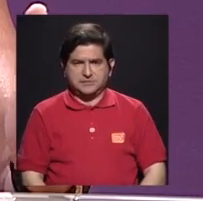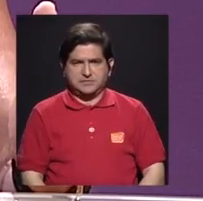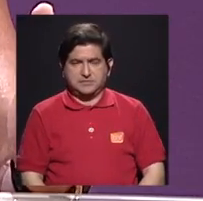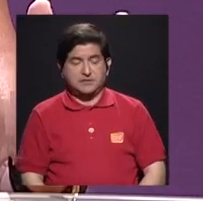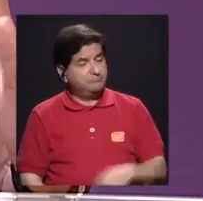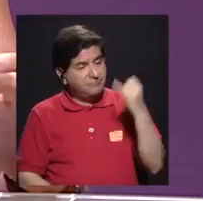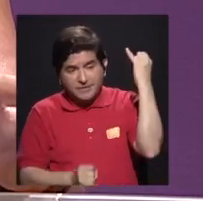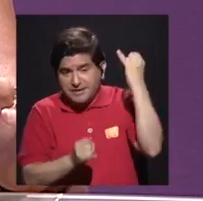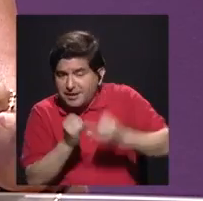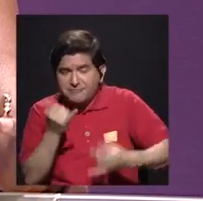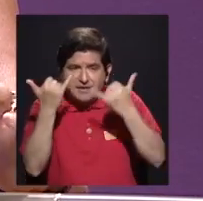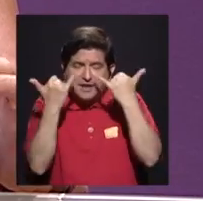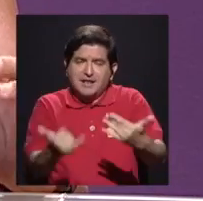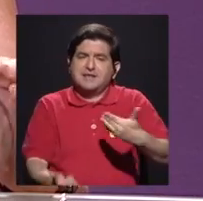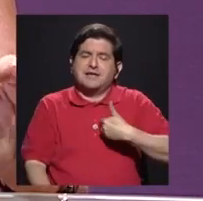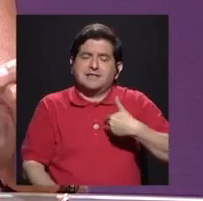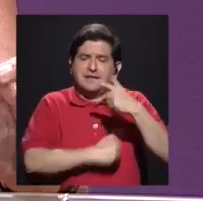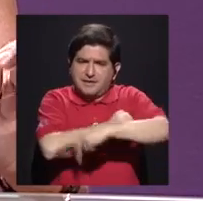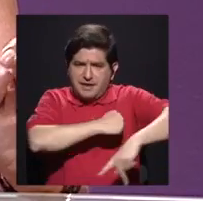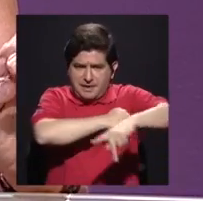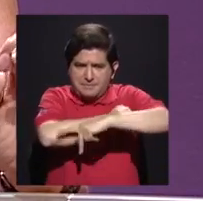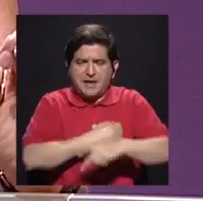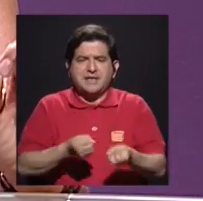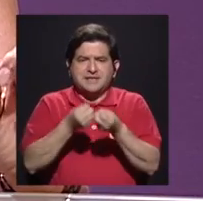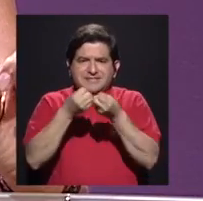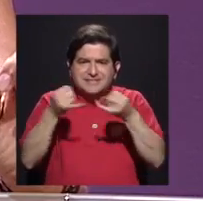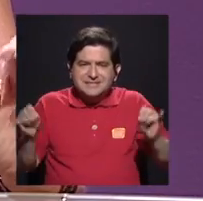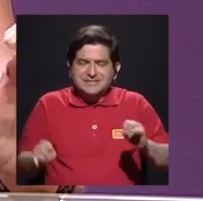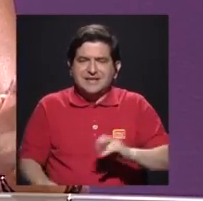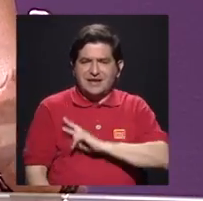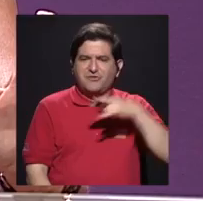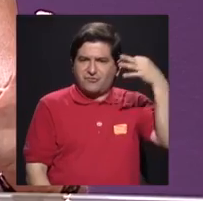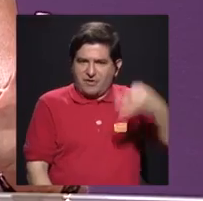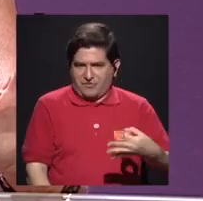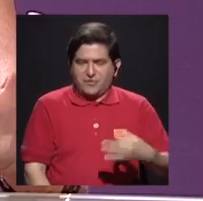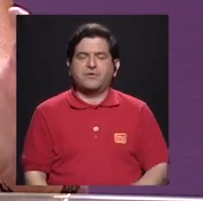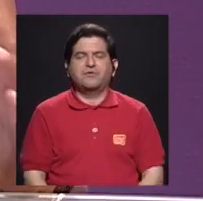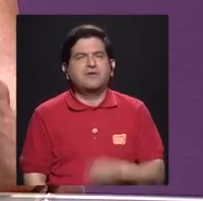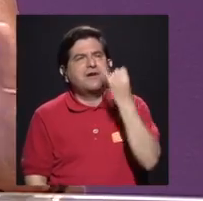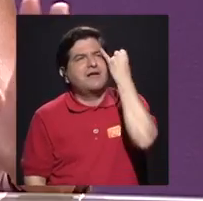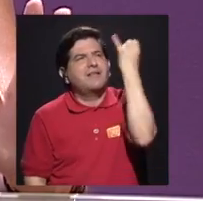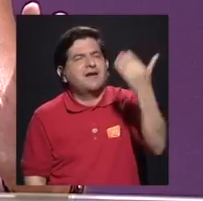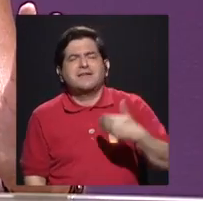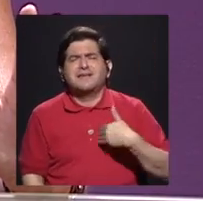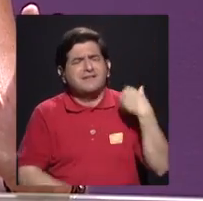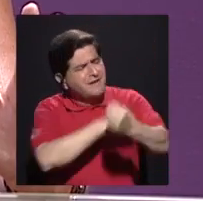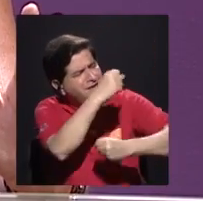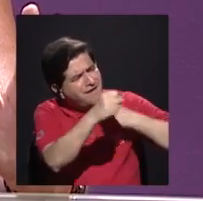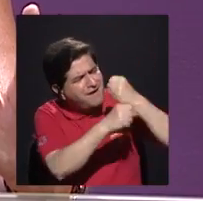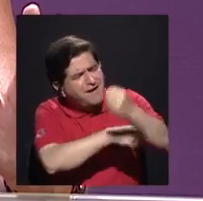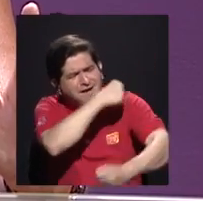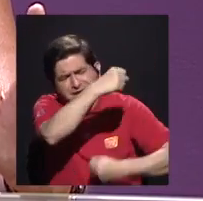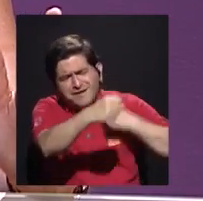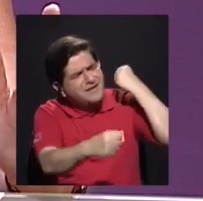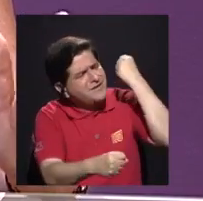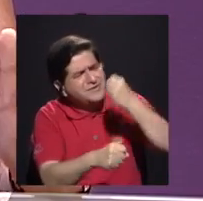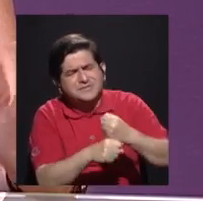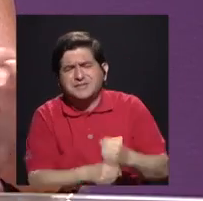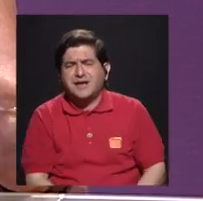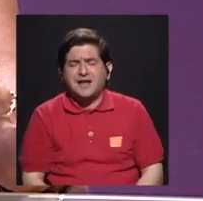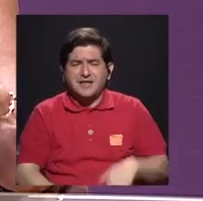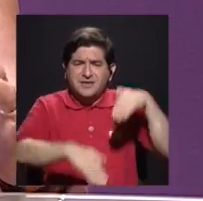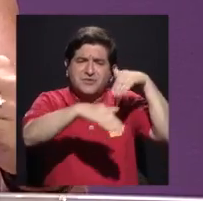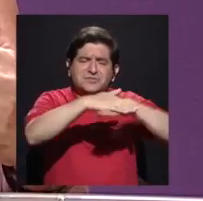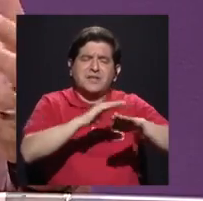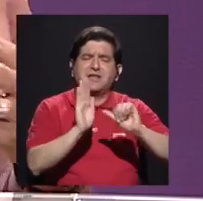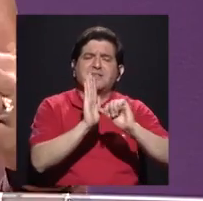finalmente tengamos en nuestro país un estado laico la iniciativa tiene décadas de estar en la asamblea